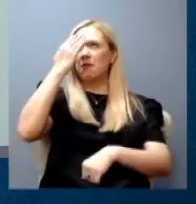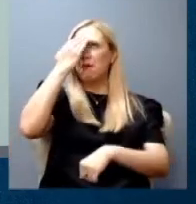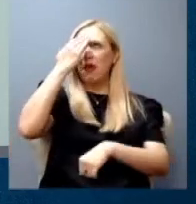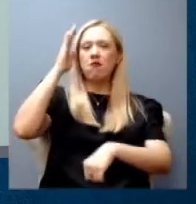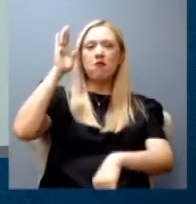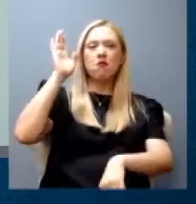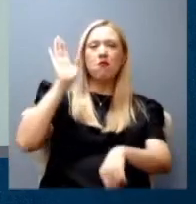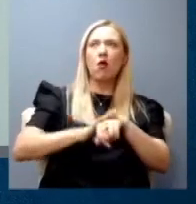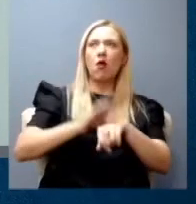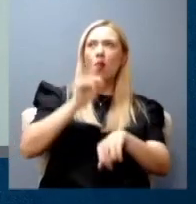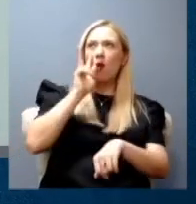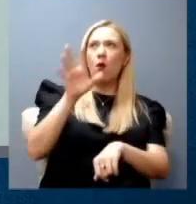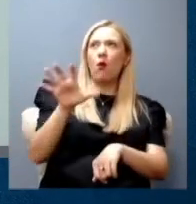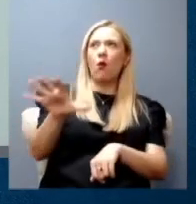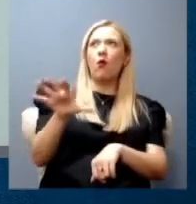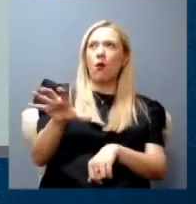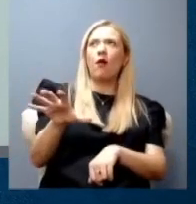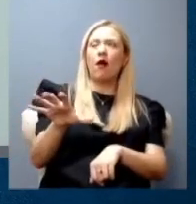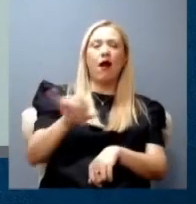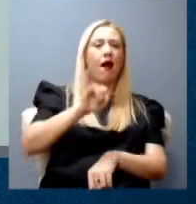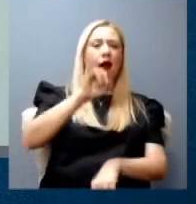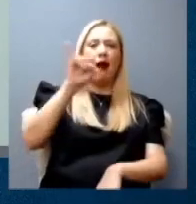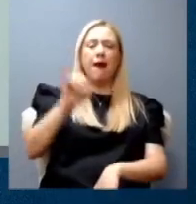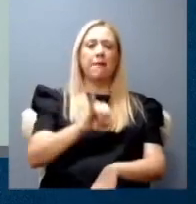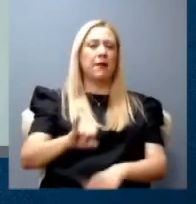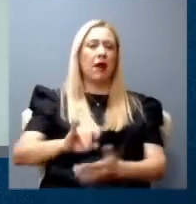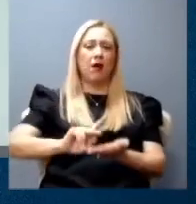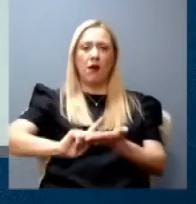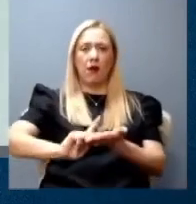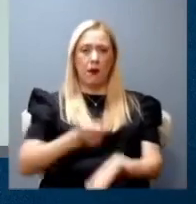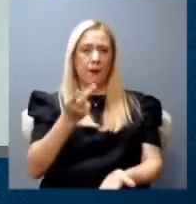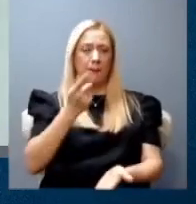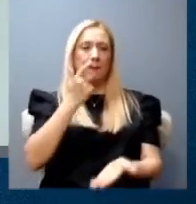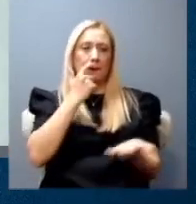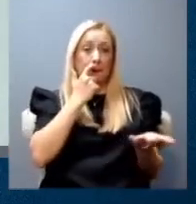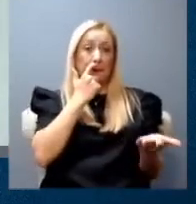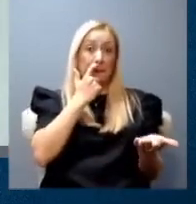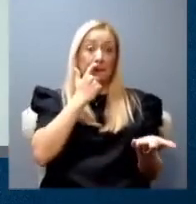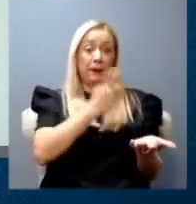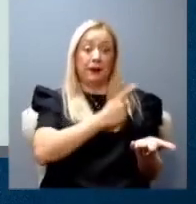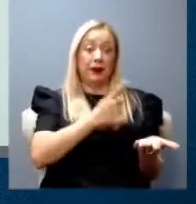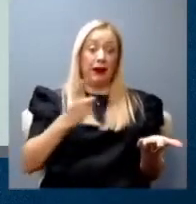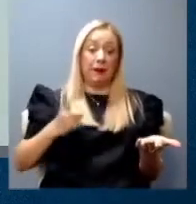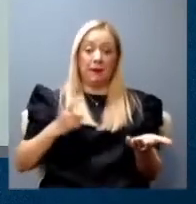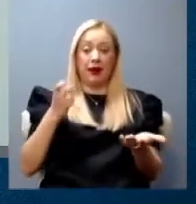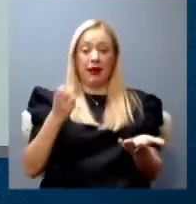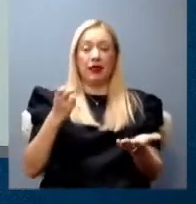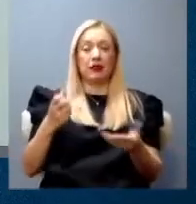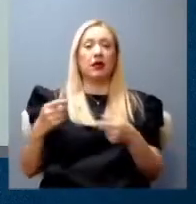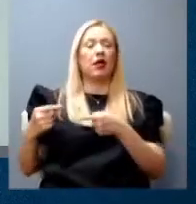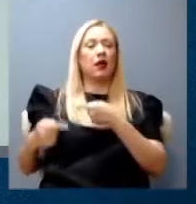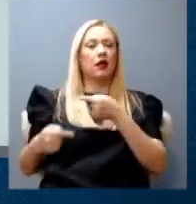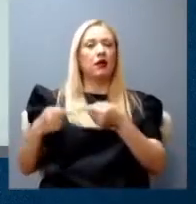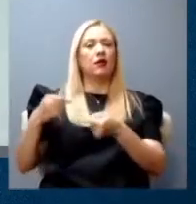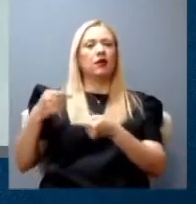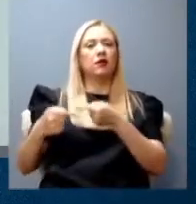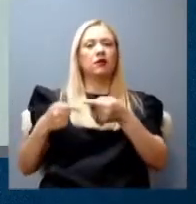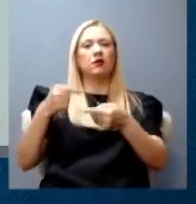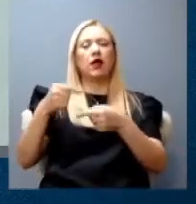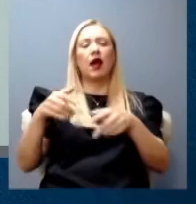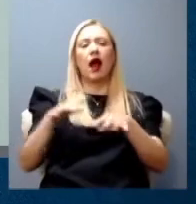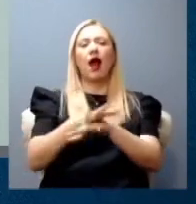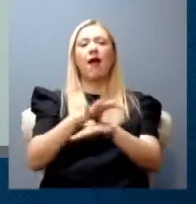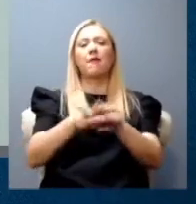elementos fundamentales. Esos deben estar, de hecho, presentes en la sociedad, y los periodos que le llamamos de justicia transicional no lo